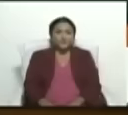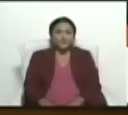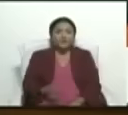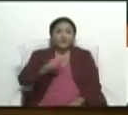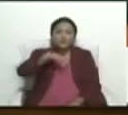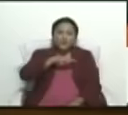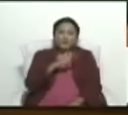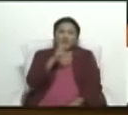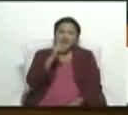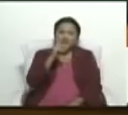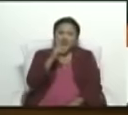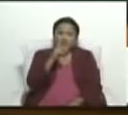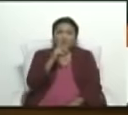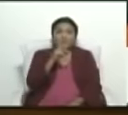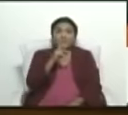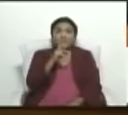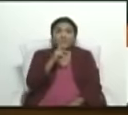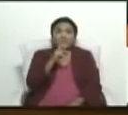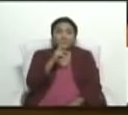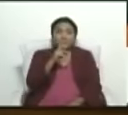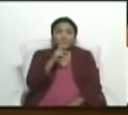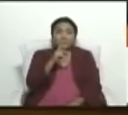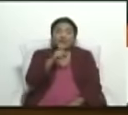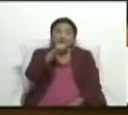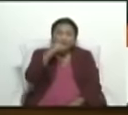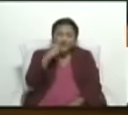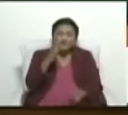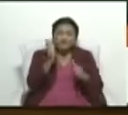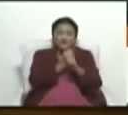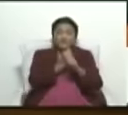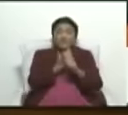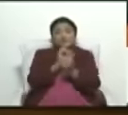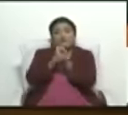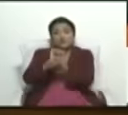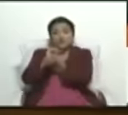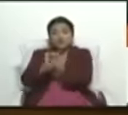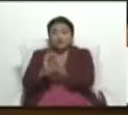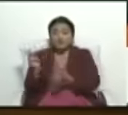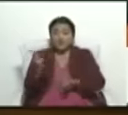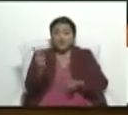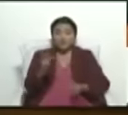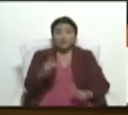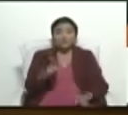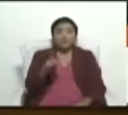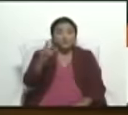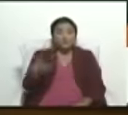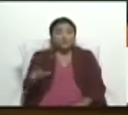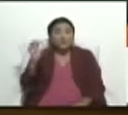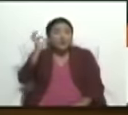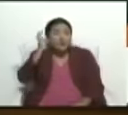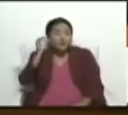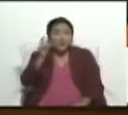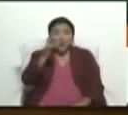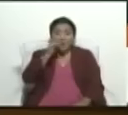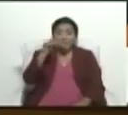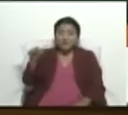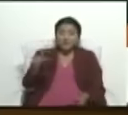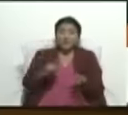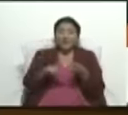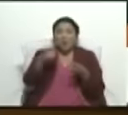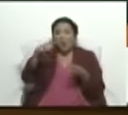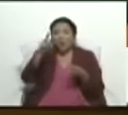realizamos una segunda por, y ahí fue con privativa de libertad en el CONAS, a Guillermo y a Natalia Méstica y a